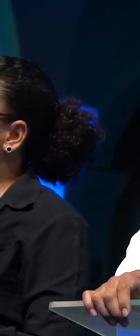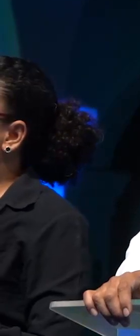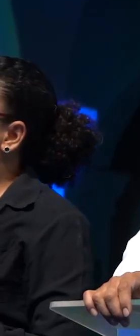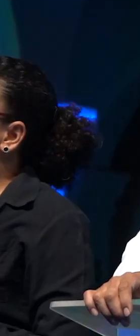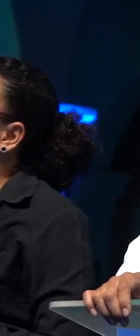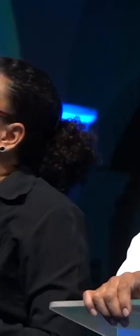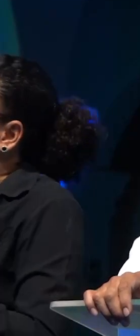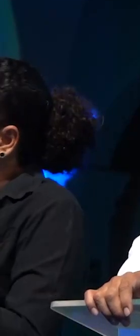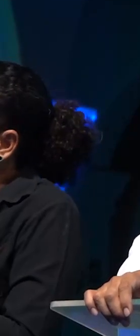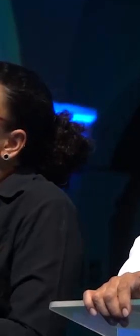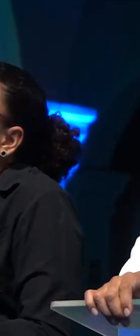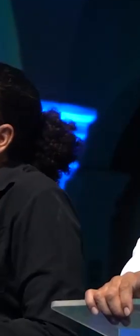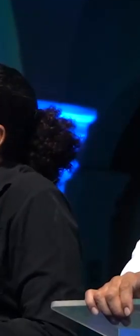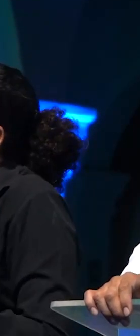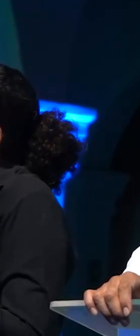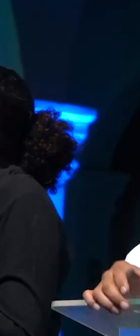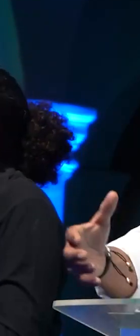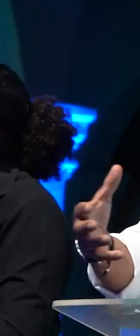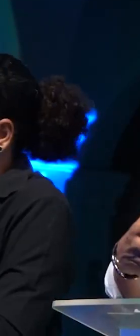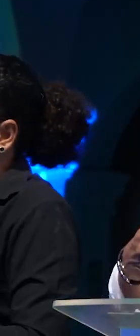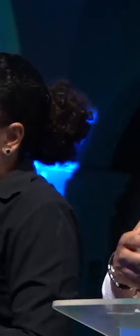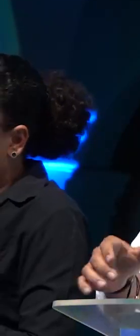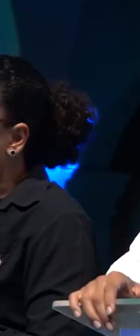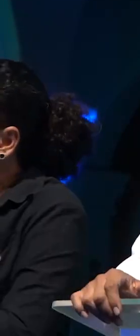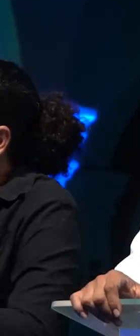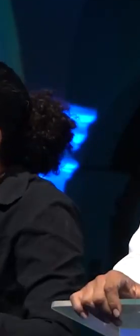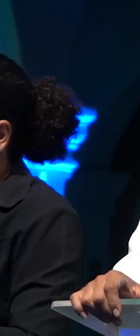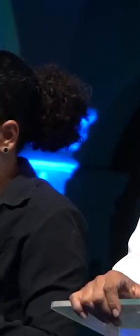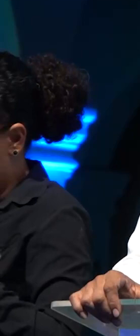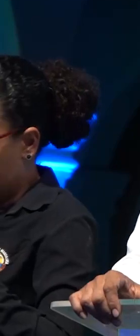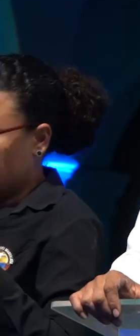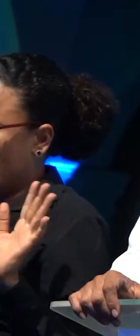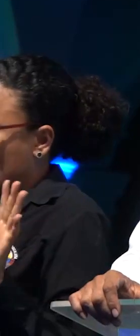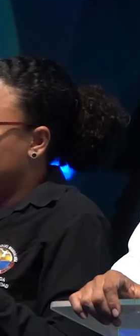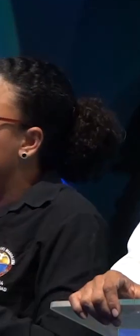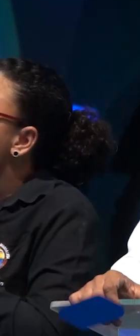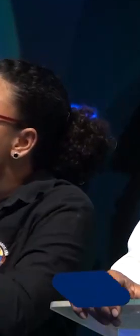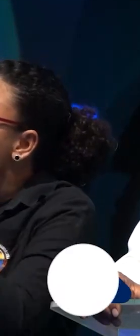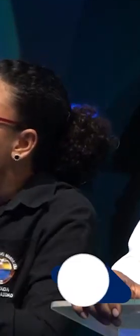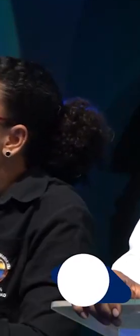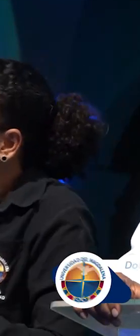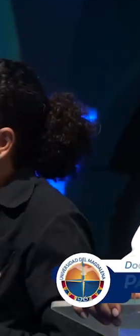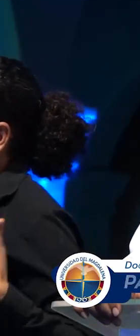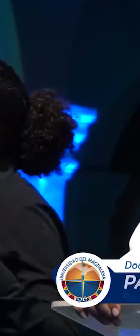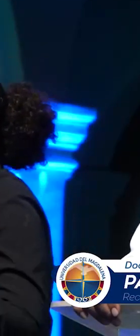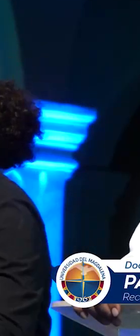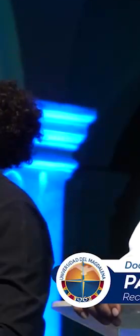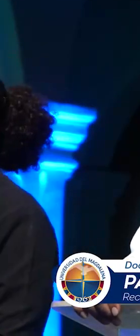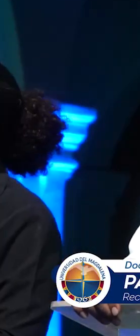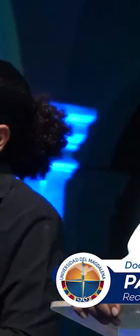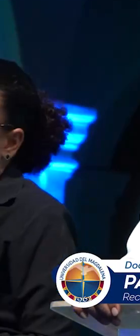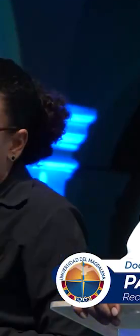los del voluntariado, moneditas que fueron, hicieron, y cuando uno suma 170 millones, hicieron el pabellón, camas nuevas,